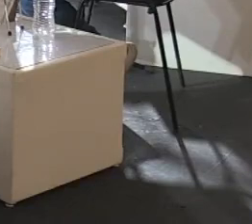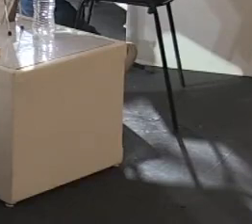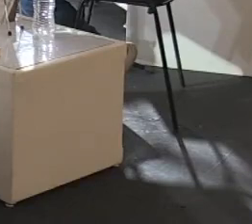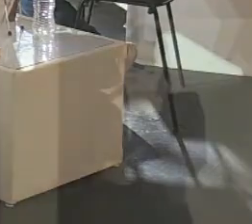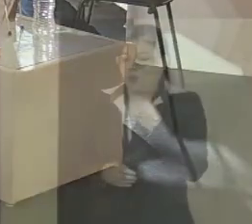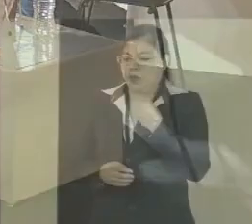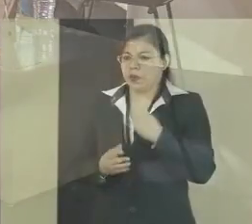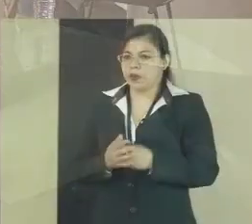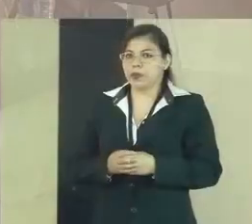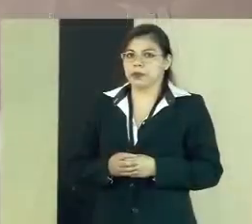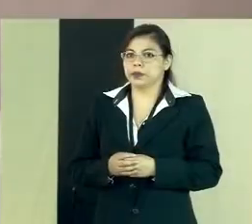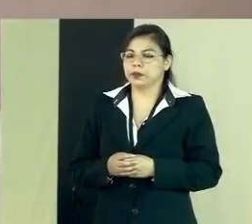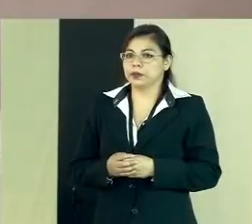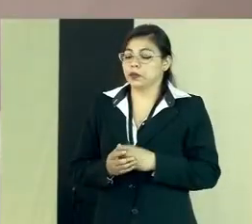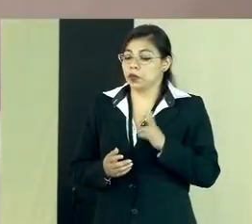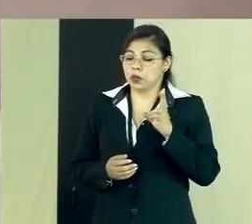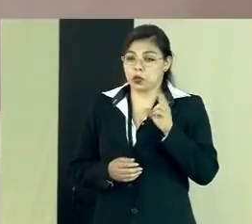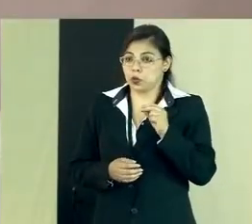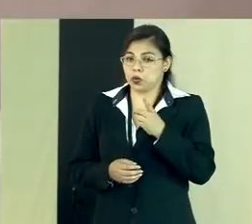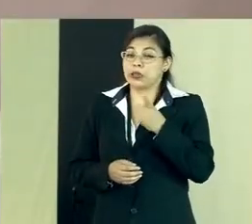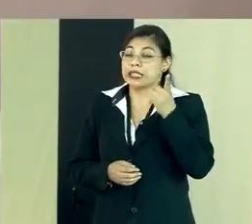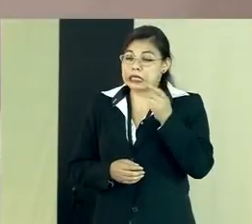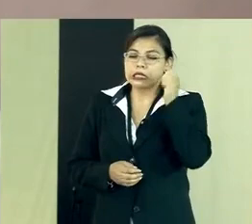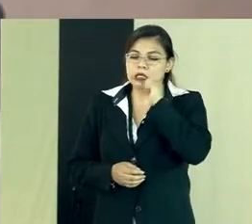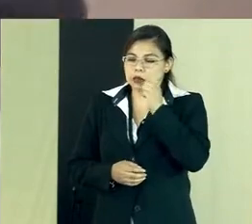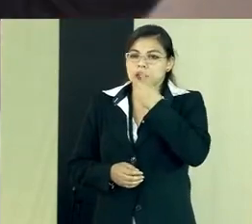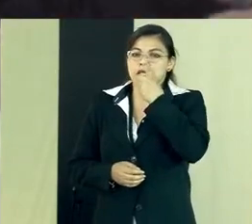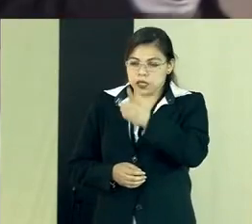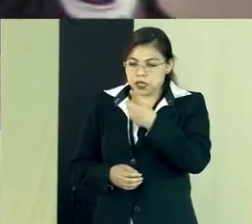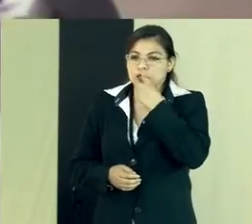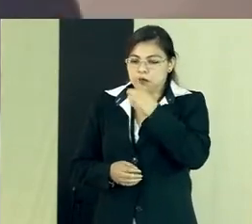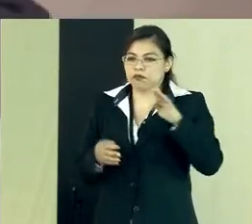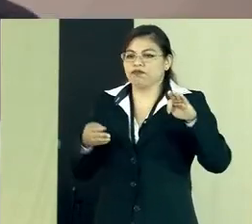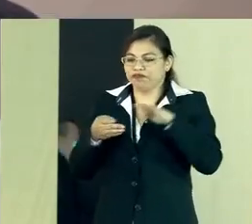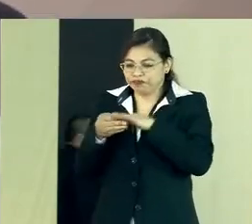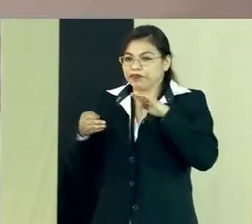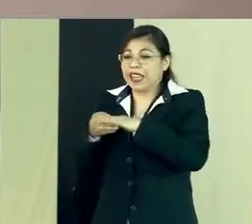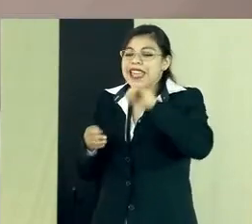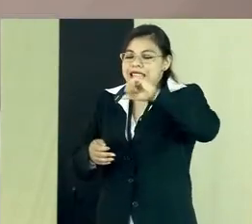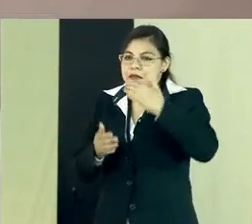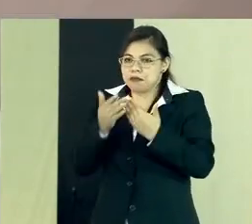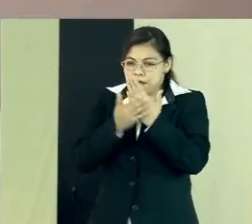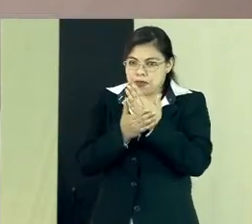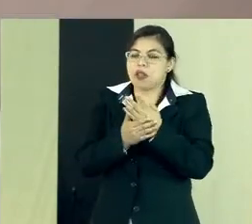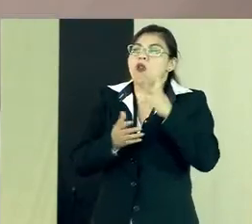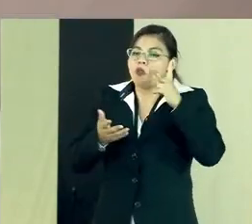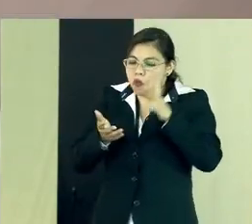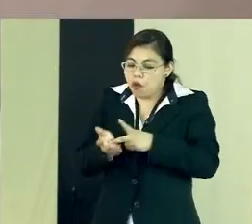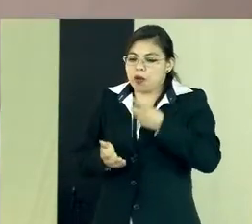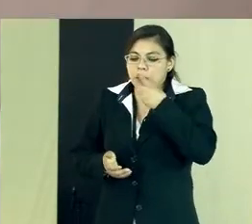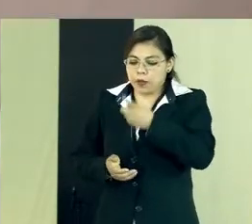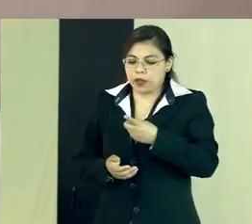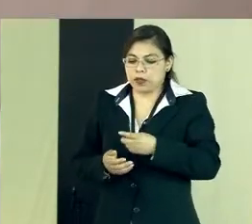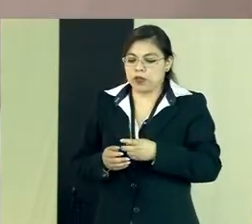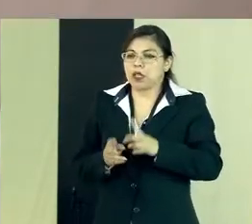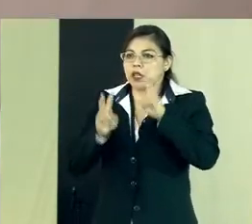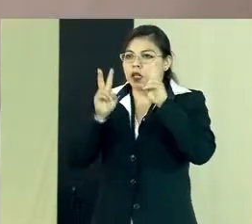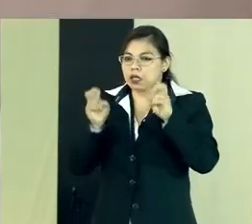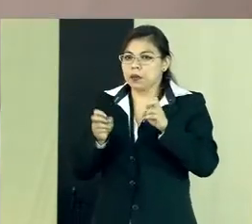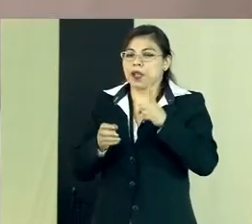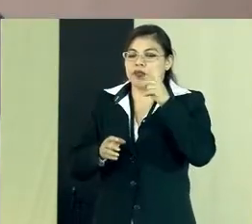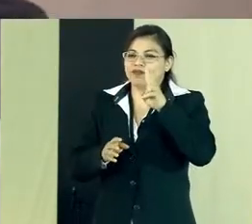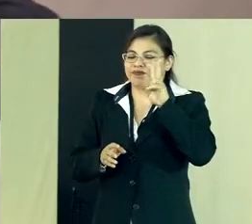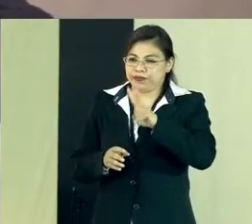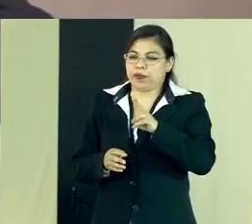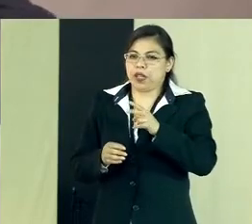una que lo ha dicho una y otra y otra vez y esta mañana lo volvió a decir es el tema de la corrupción y va a